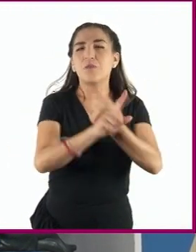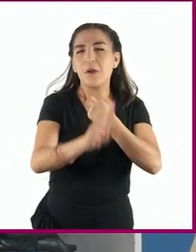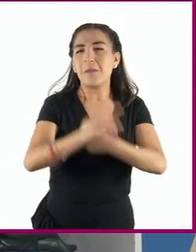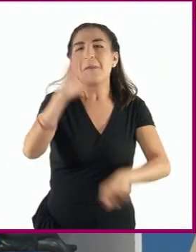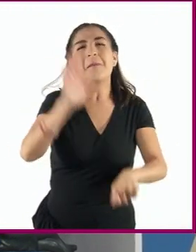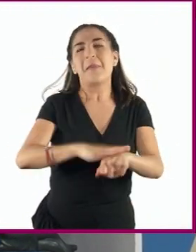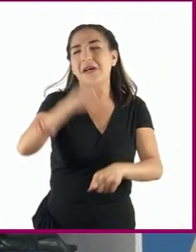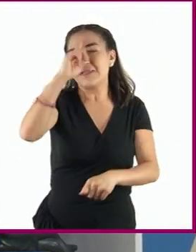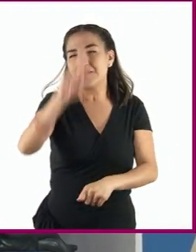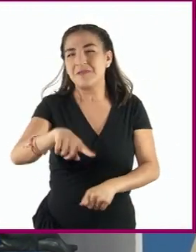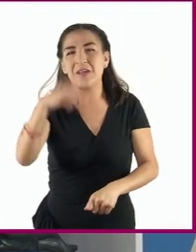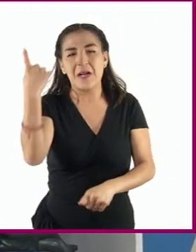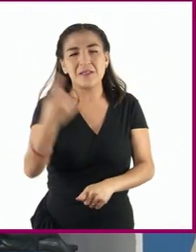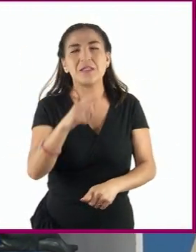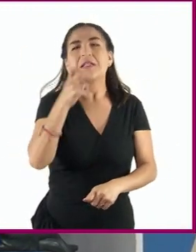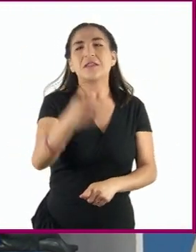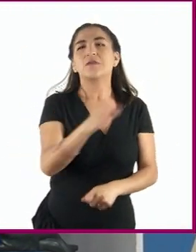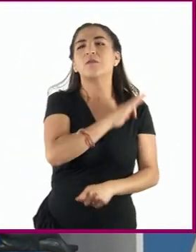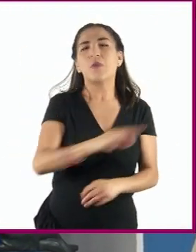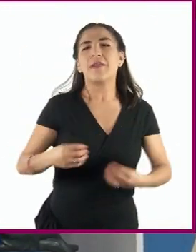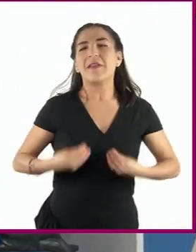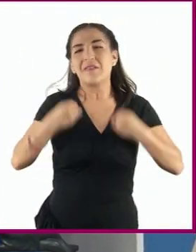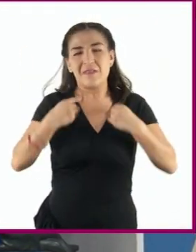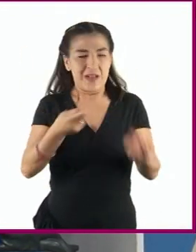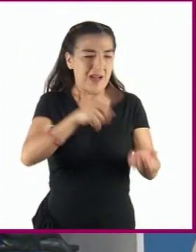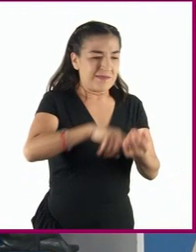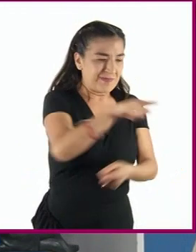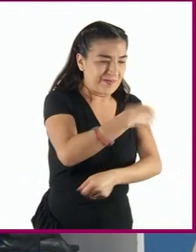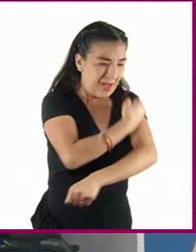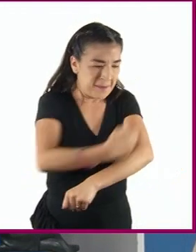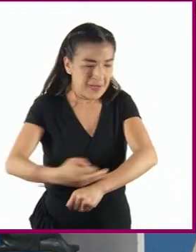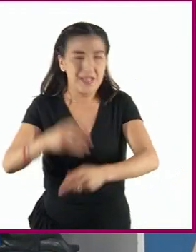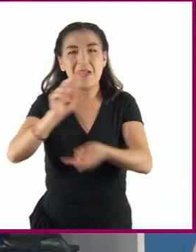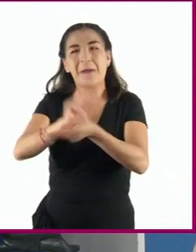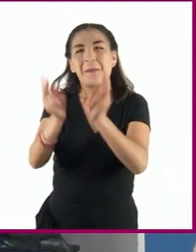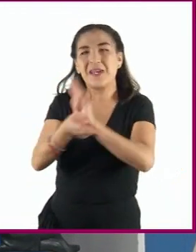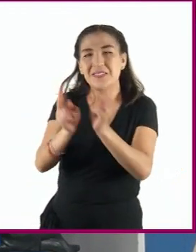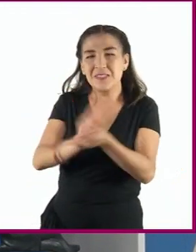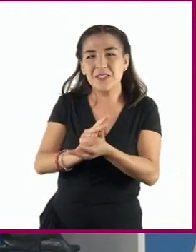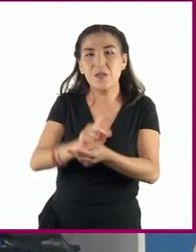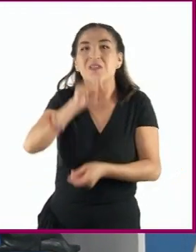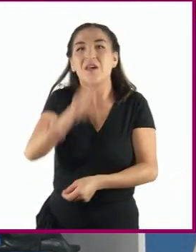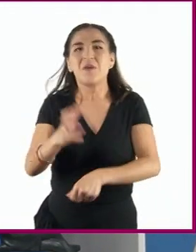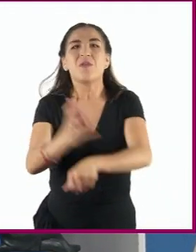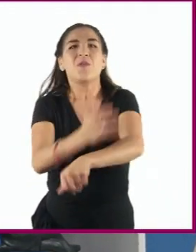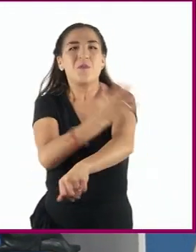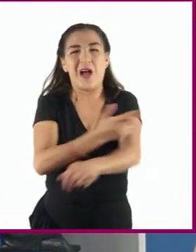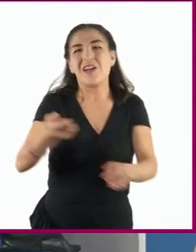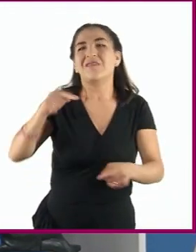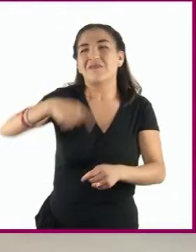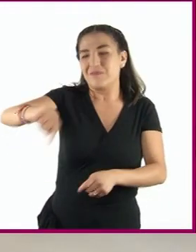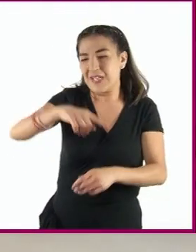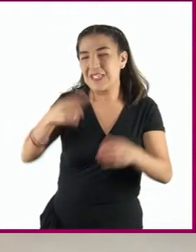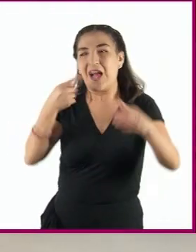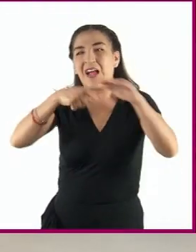sencillos como los que pueden vivirse con la familia, los vecinos, las y los compañeros de la escuela.